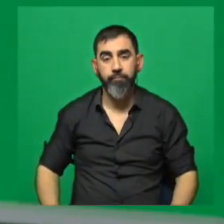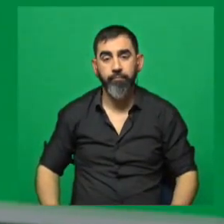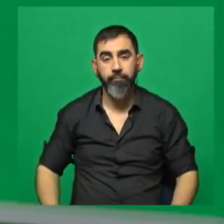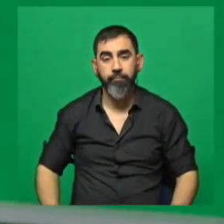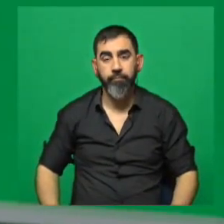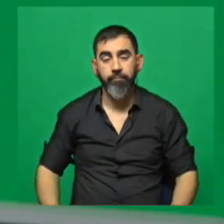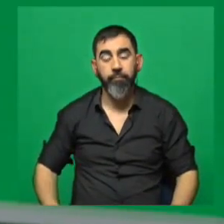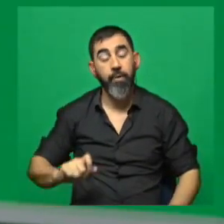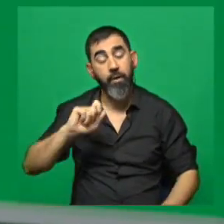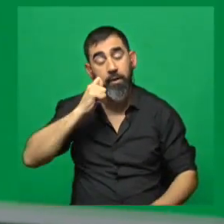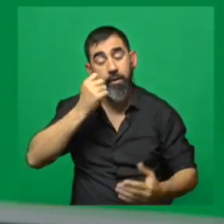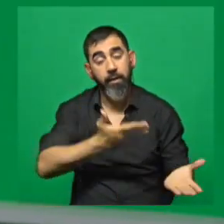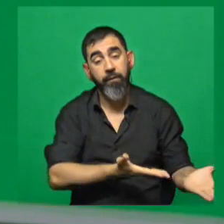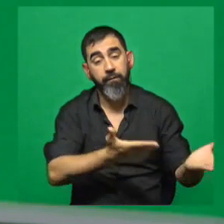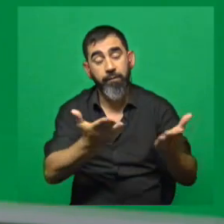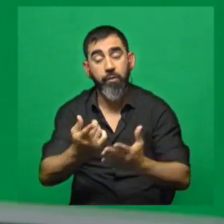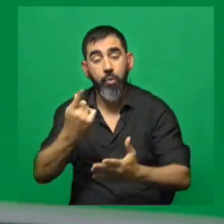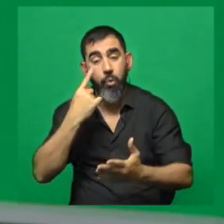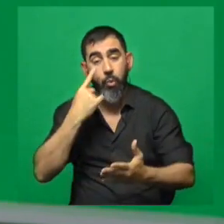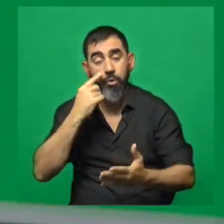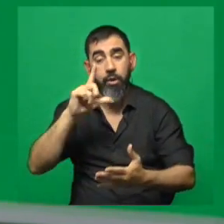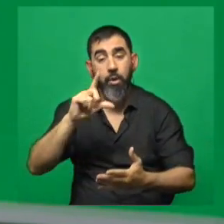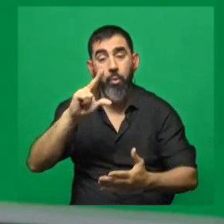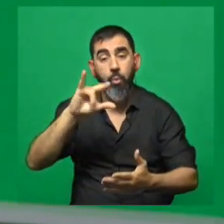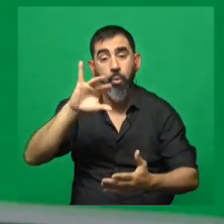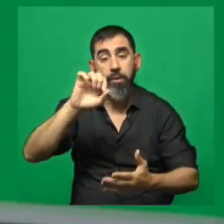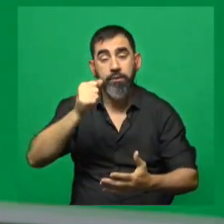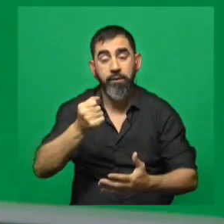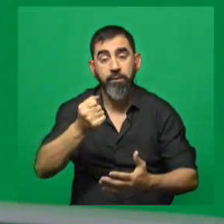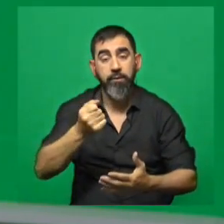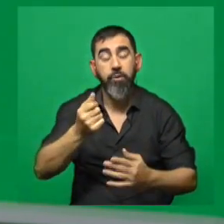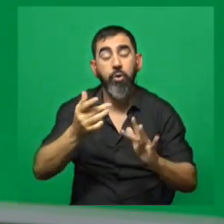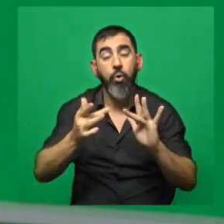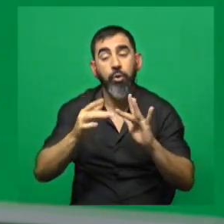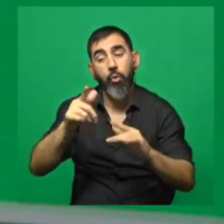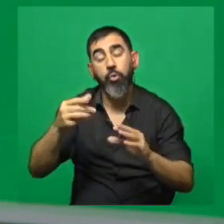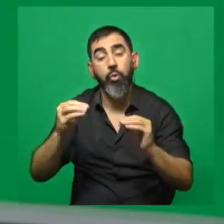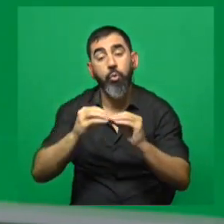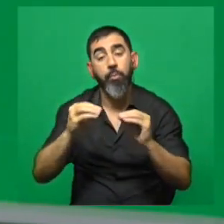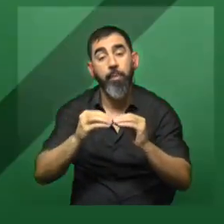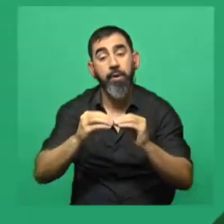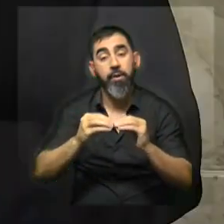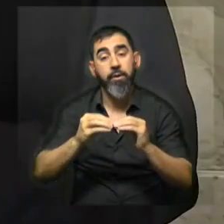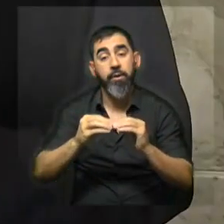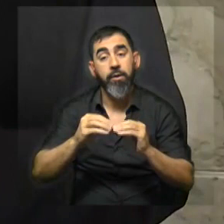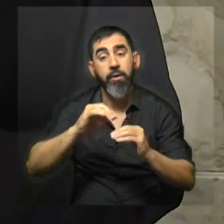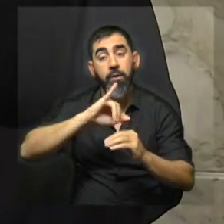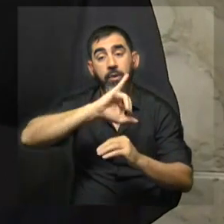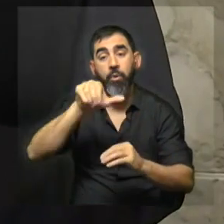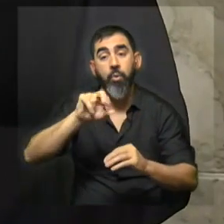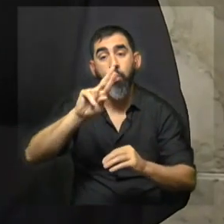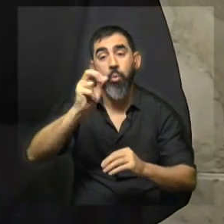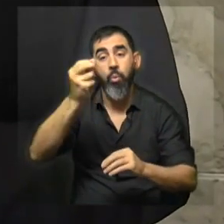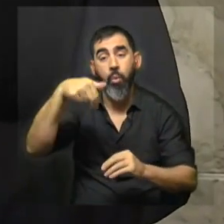Muy linda invitación entonces para conocer más a Luisa Cuesta. Vamos ahora a recibir al otro móvil del mediodía, es el caso de Juan Pablo Rodríguez, que